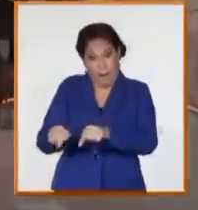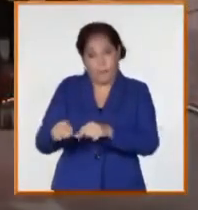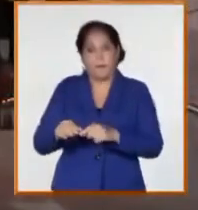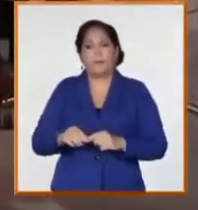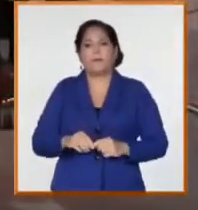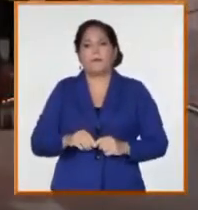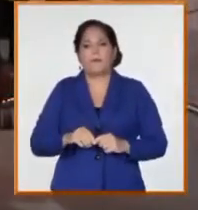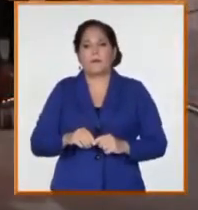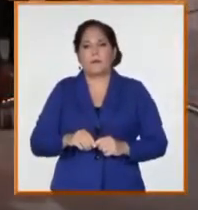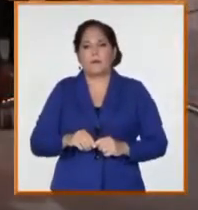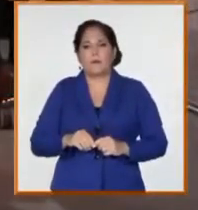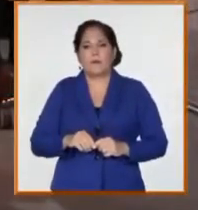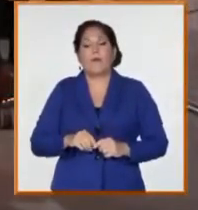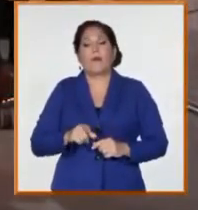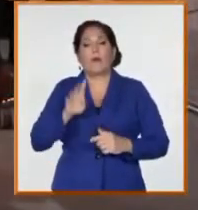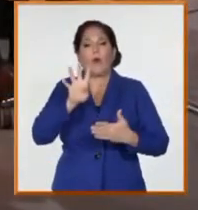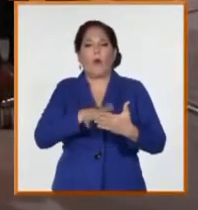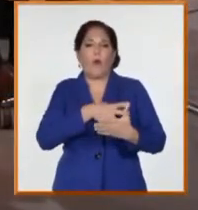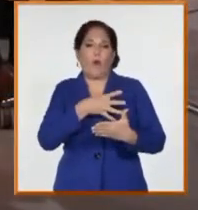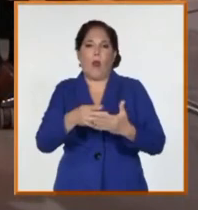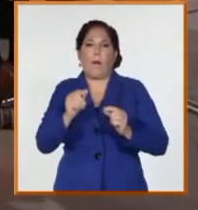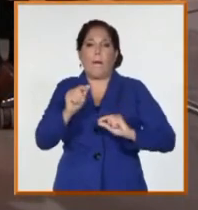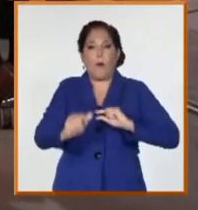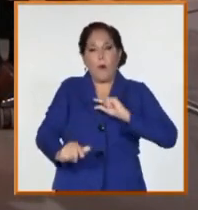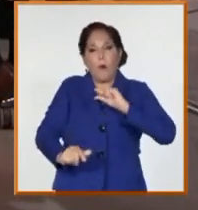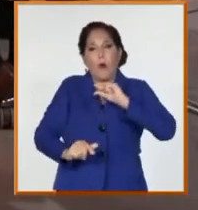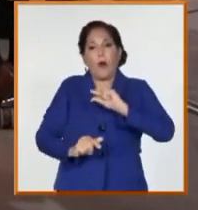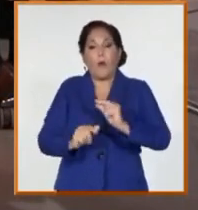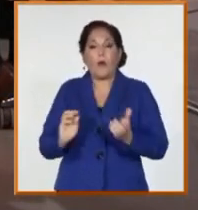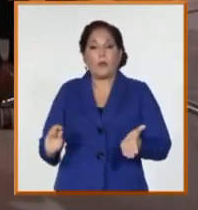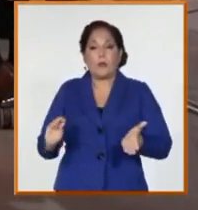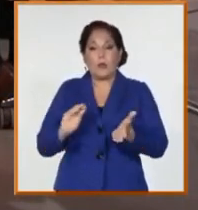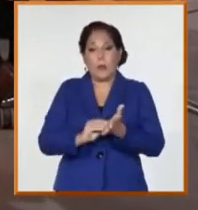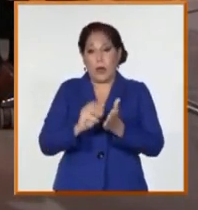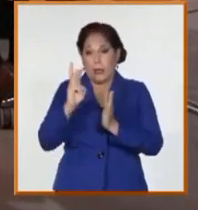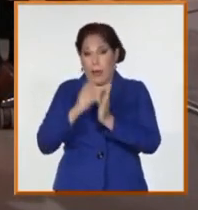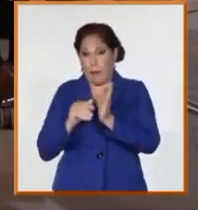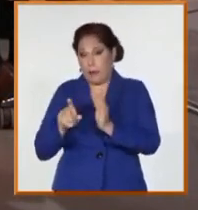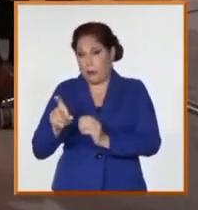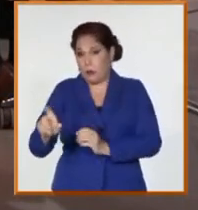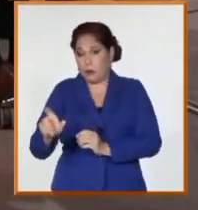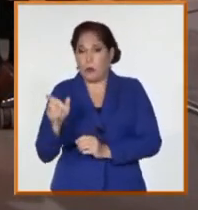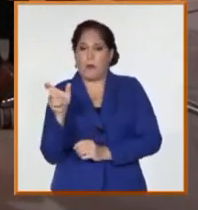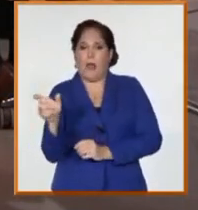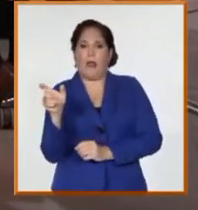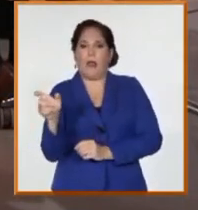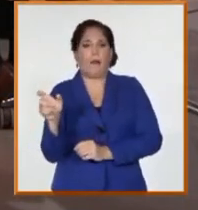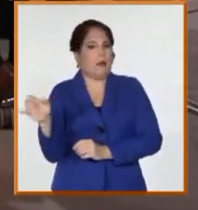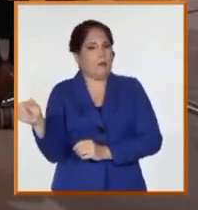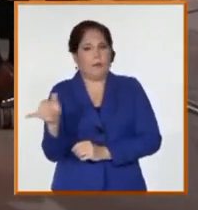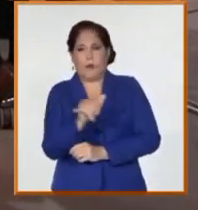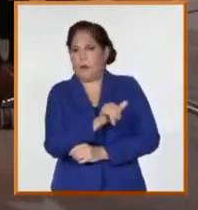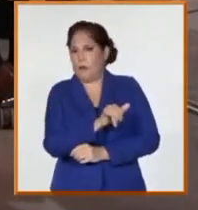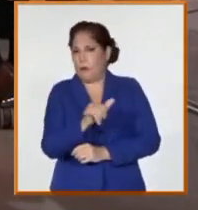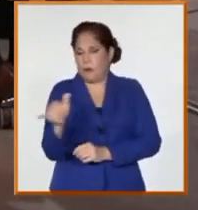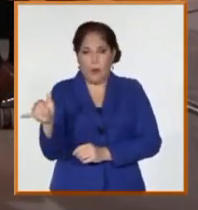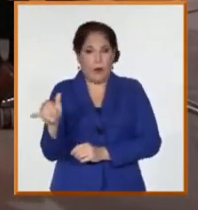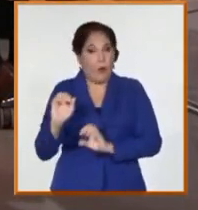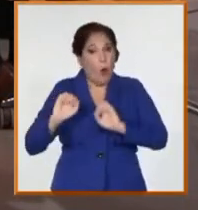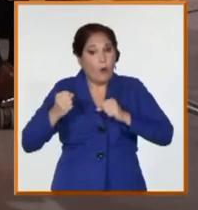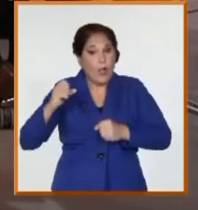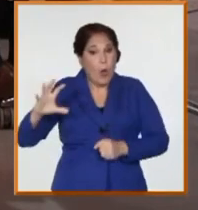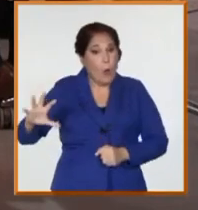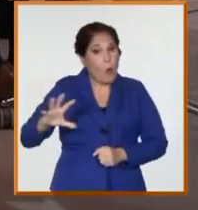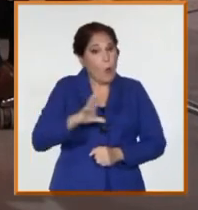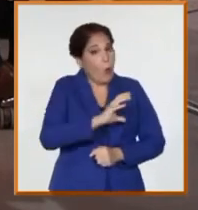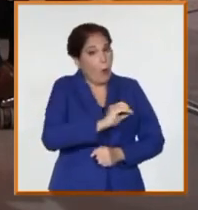ser Exacto que están en el cronograma de implementación para que se apliquen el último trimestre el pago por tarjetas magnéticas que no tiene que ser la totalidad